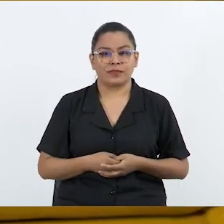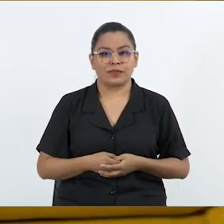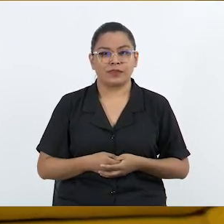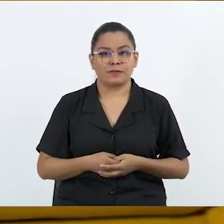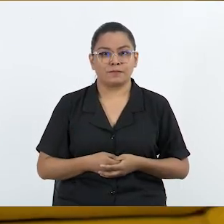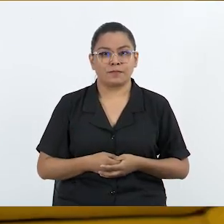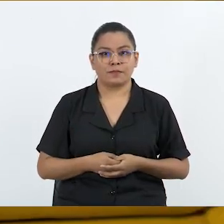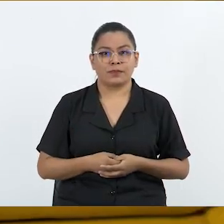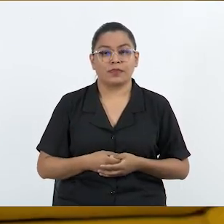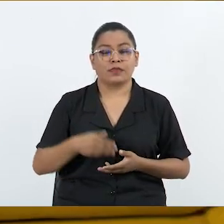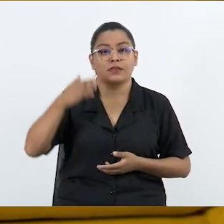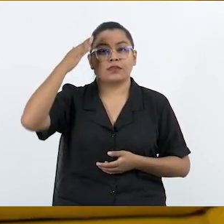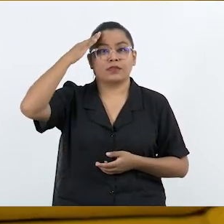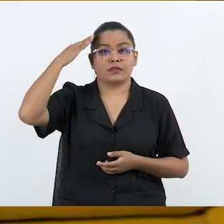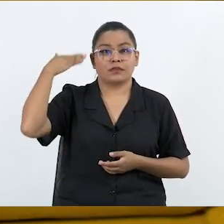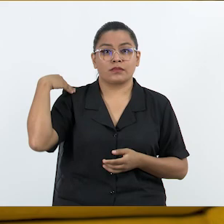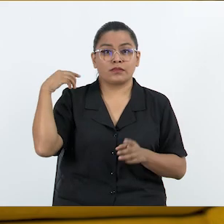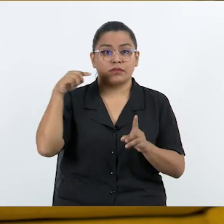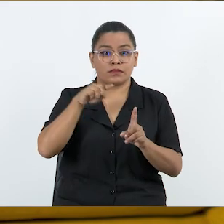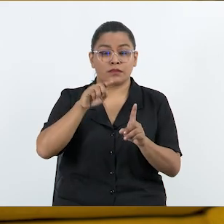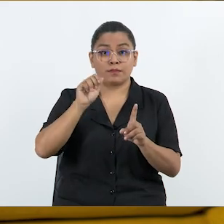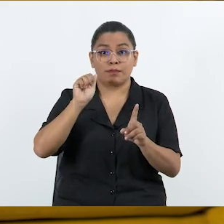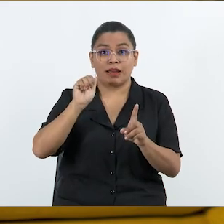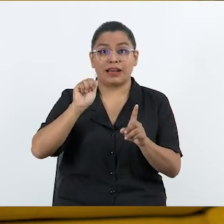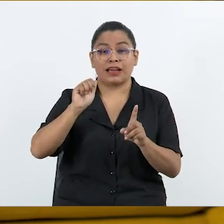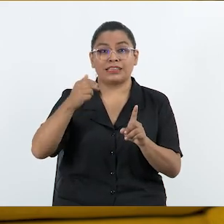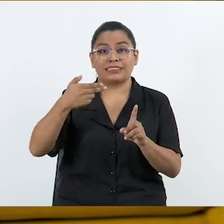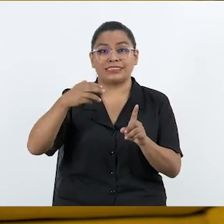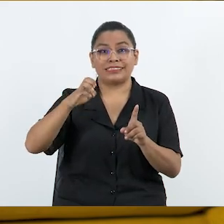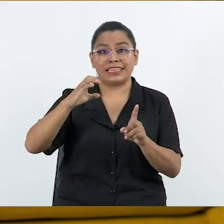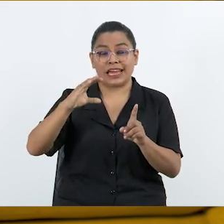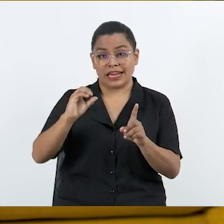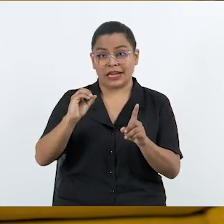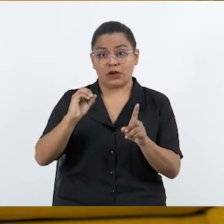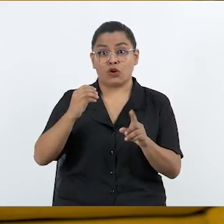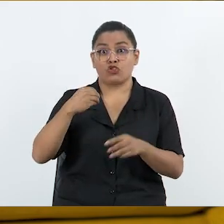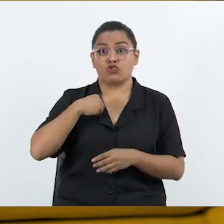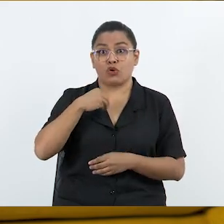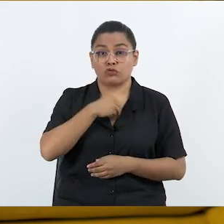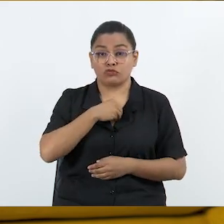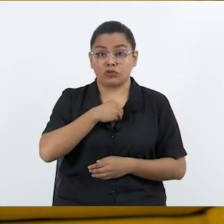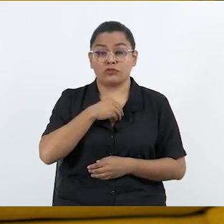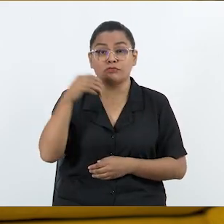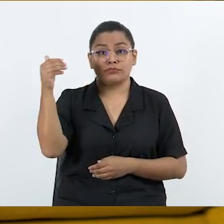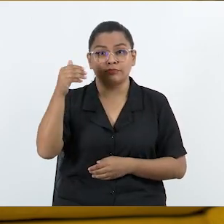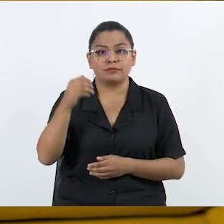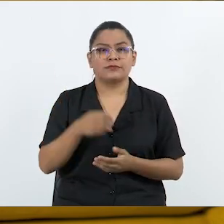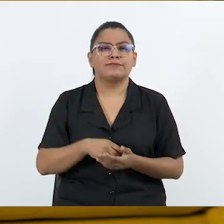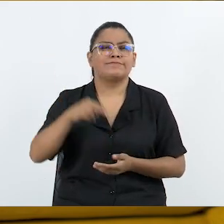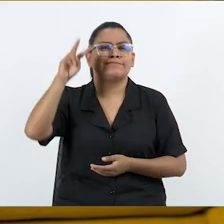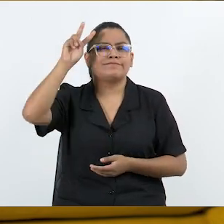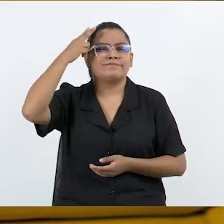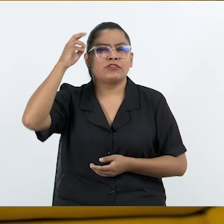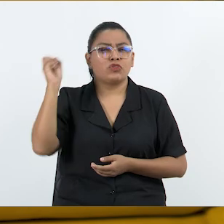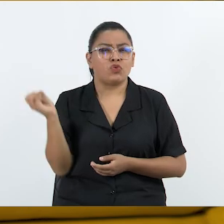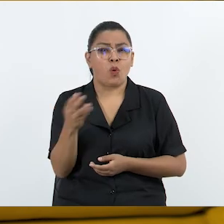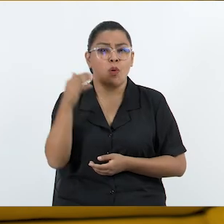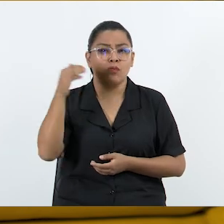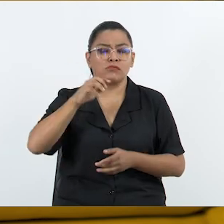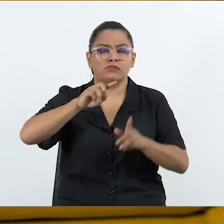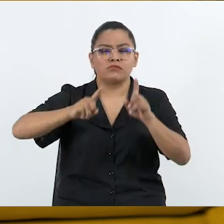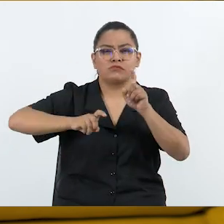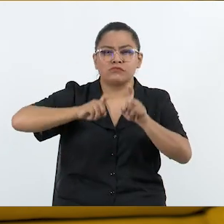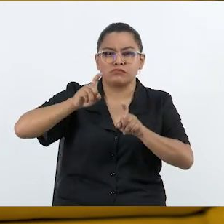Berenice Pacheco Salazar, doctora en educación, nos dice que innovar en educación implica cuestionar